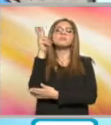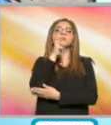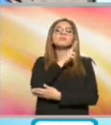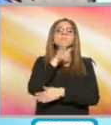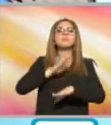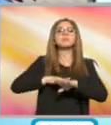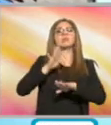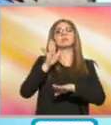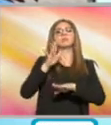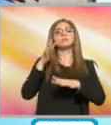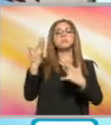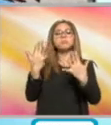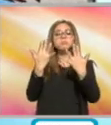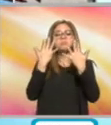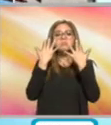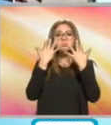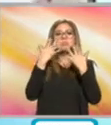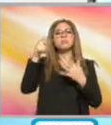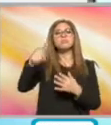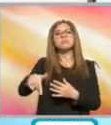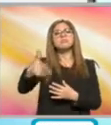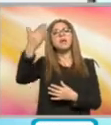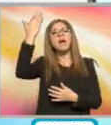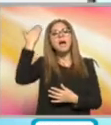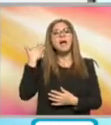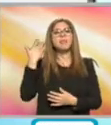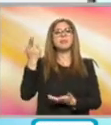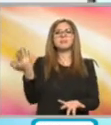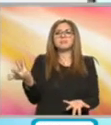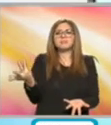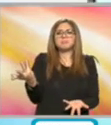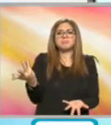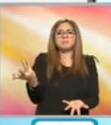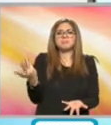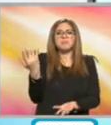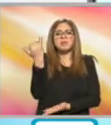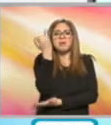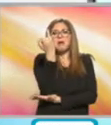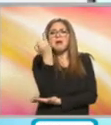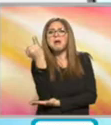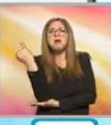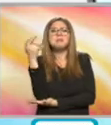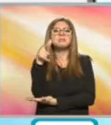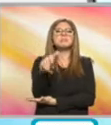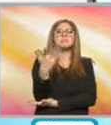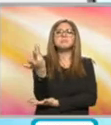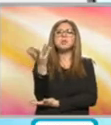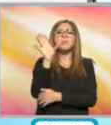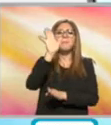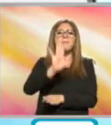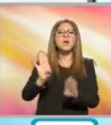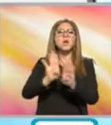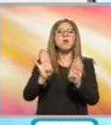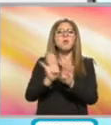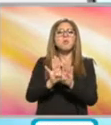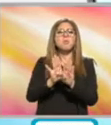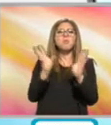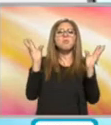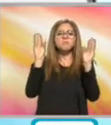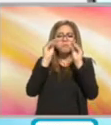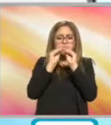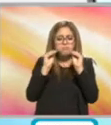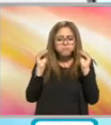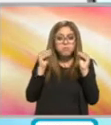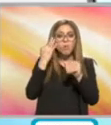bosque, estaba un poco, pues no estaba despierto, estaba dormido y está despertando.